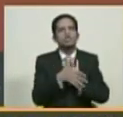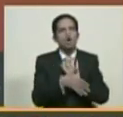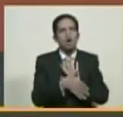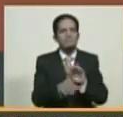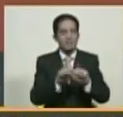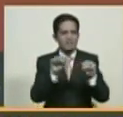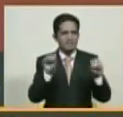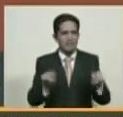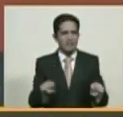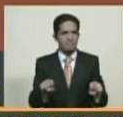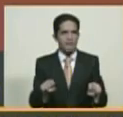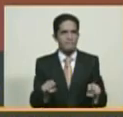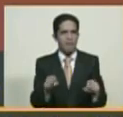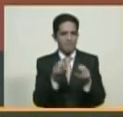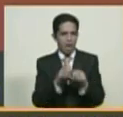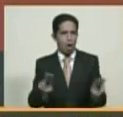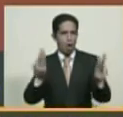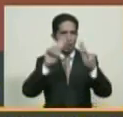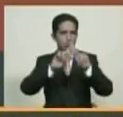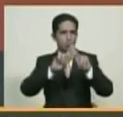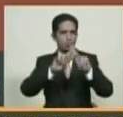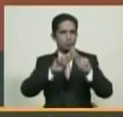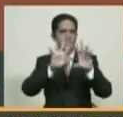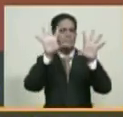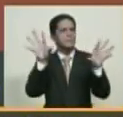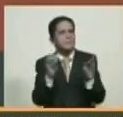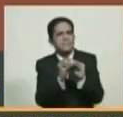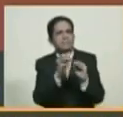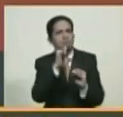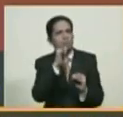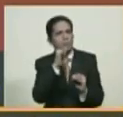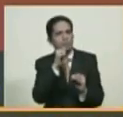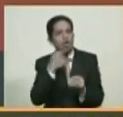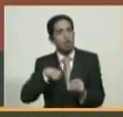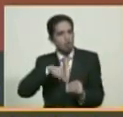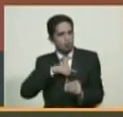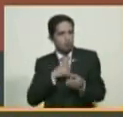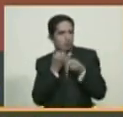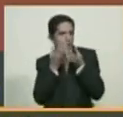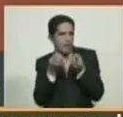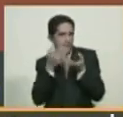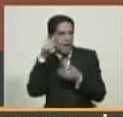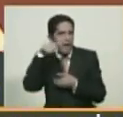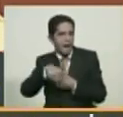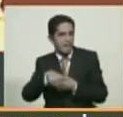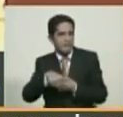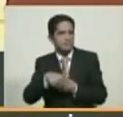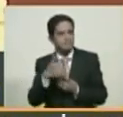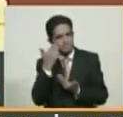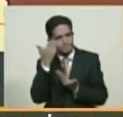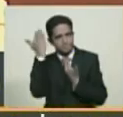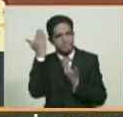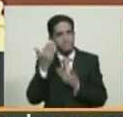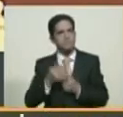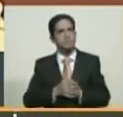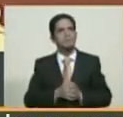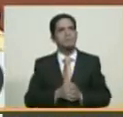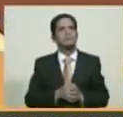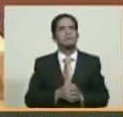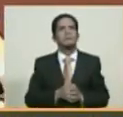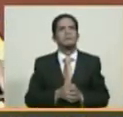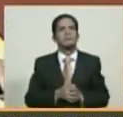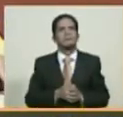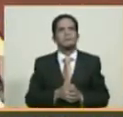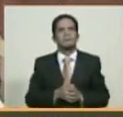sistema multilateral de las Naciones Unidas, que resume estos datos que nosotros estamos dando con absoluta fidelidad.